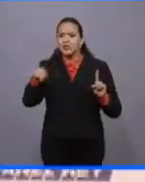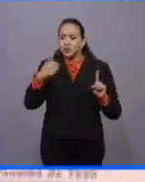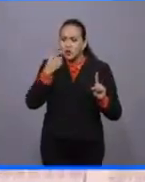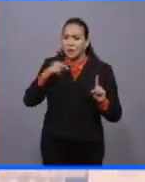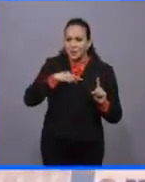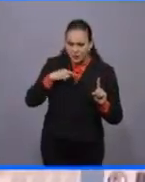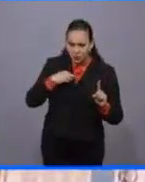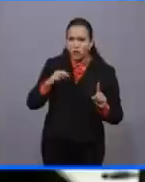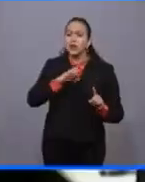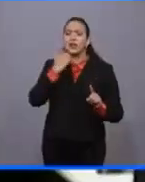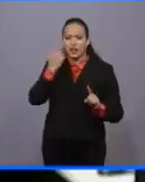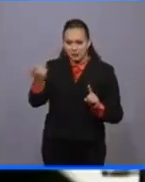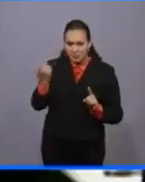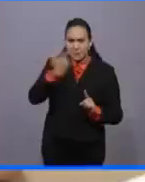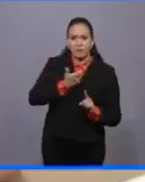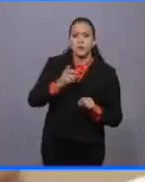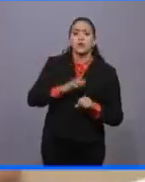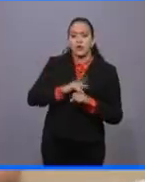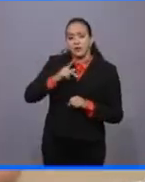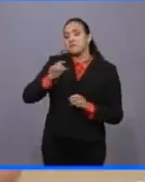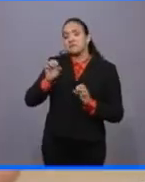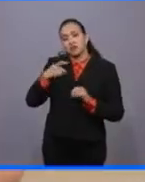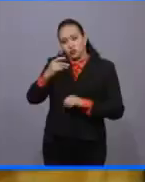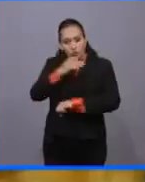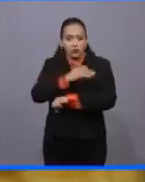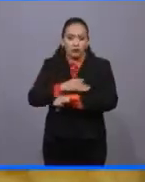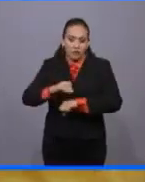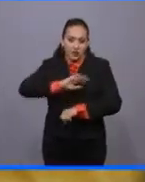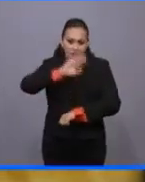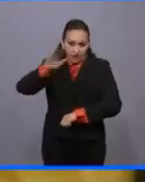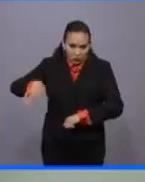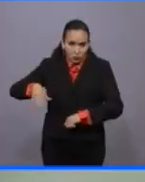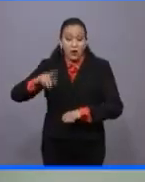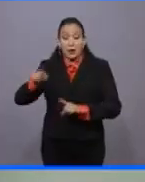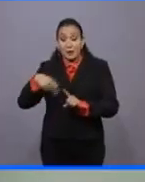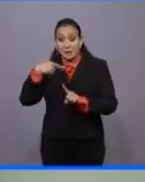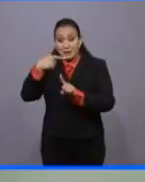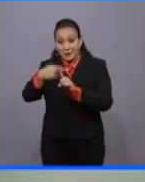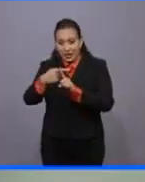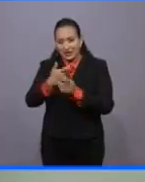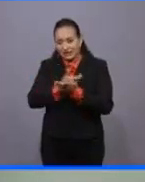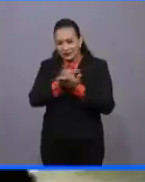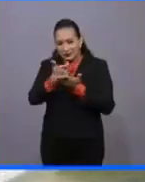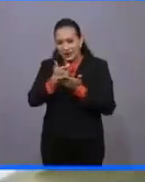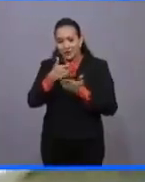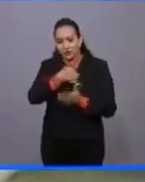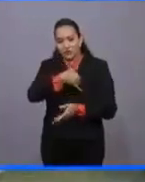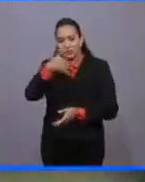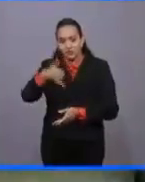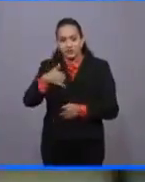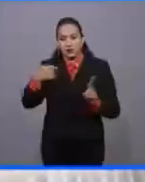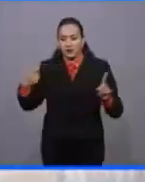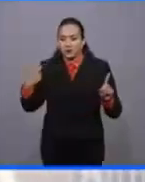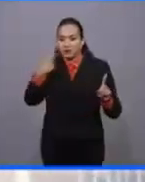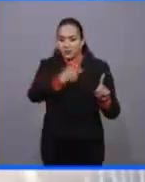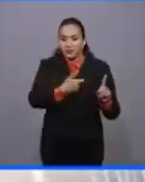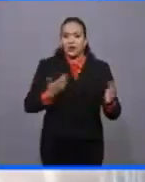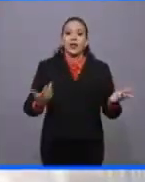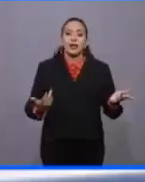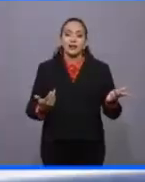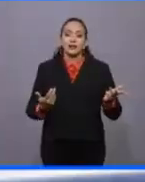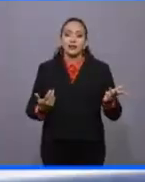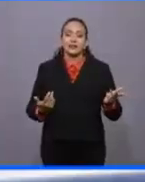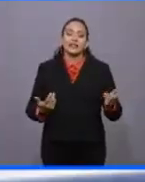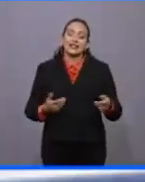reconocido como beneficiario del trabajador fallecido y la entrega de diversas prestaciones al Infonavit, es innecesario agotar